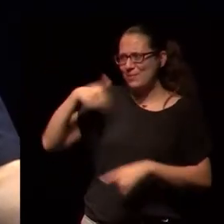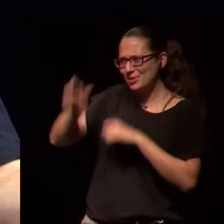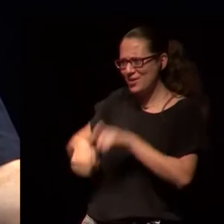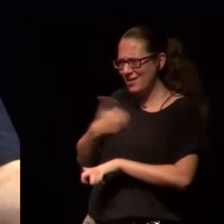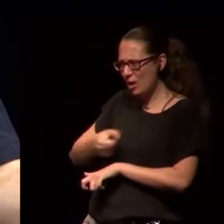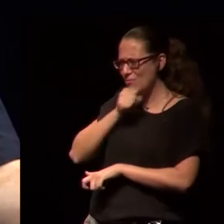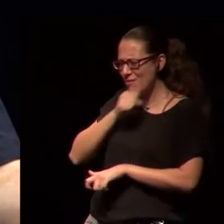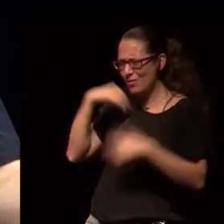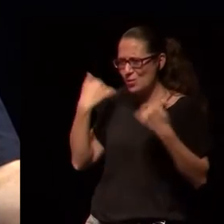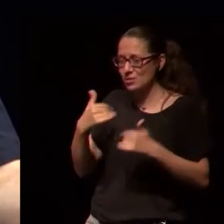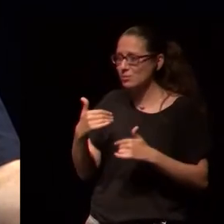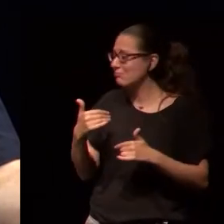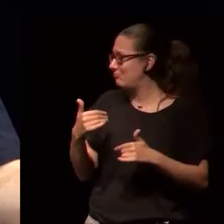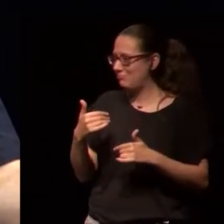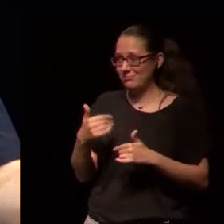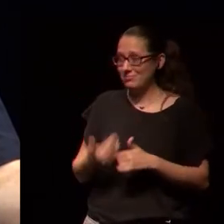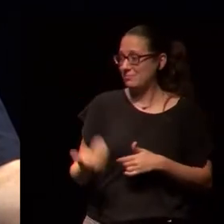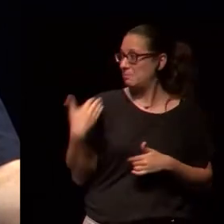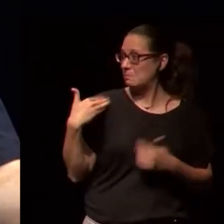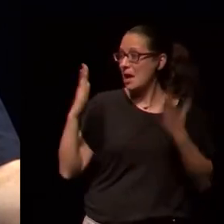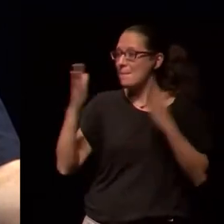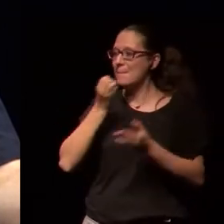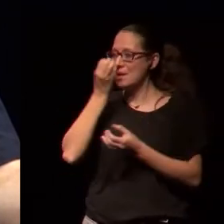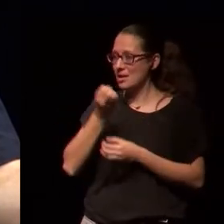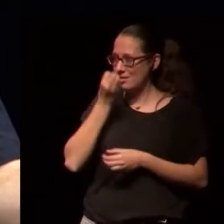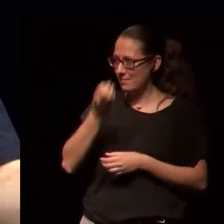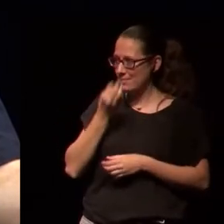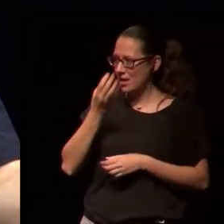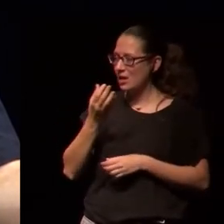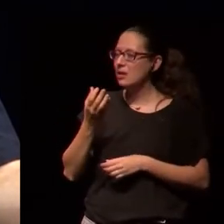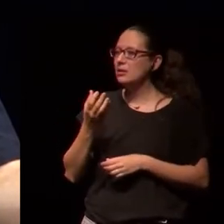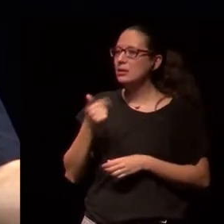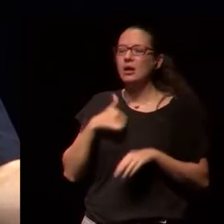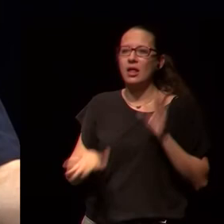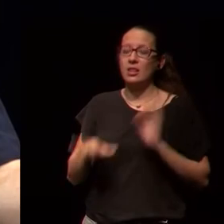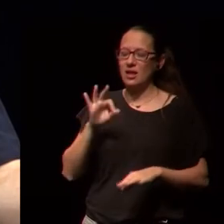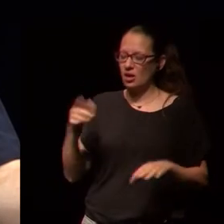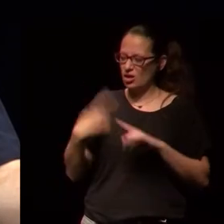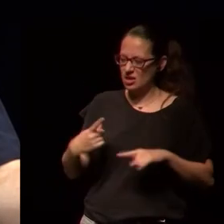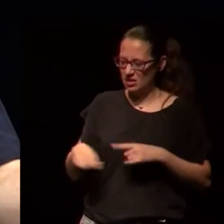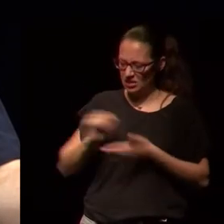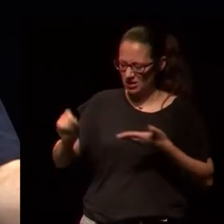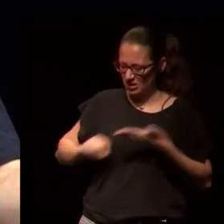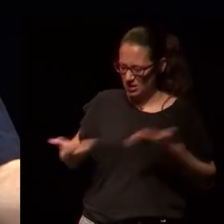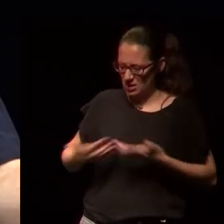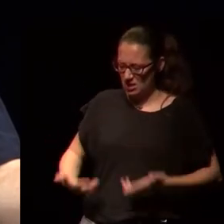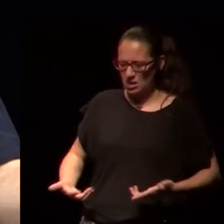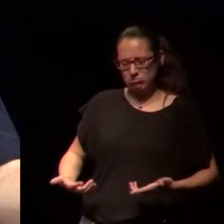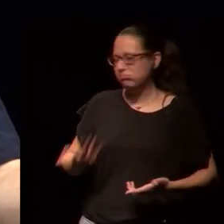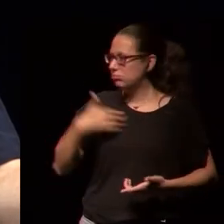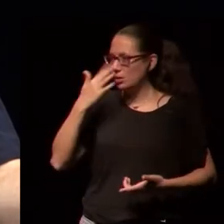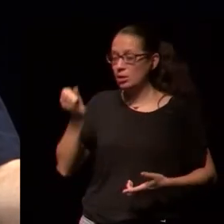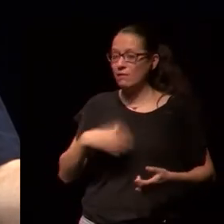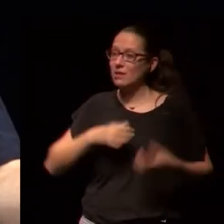pero no. La primavera pasada decidí que lo que tenía no valía. Lo tiré y empecé de